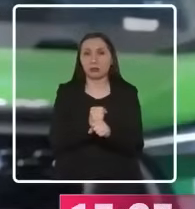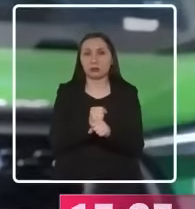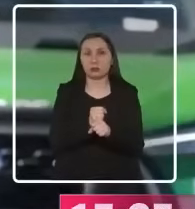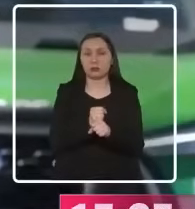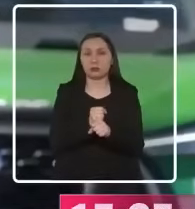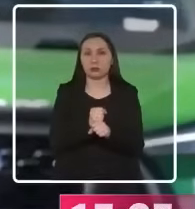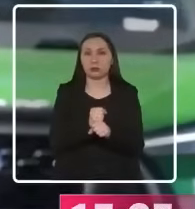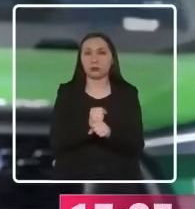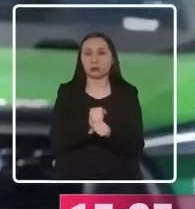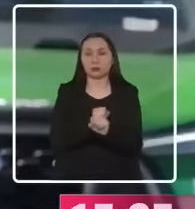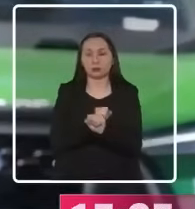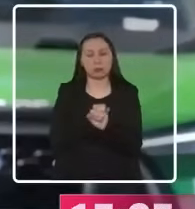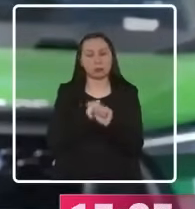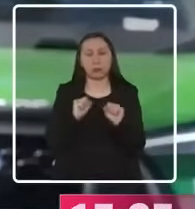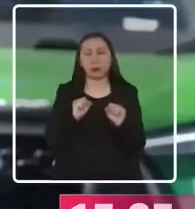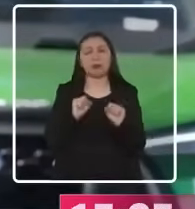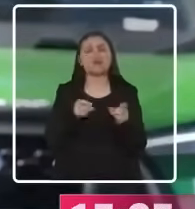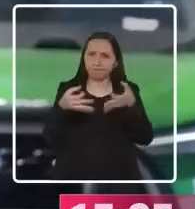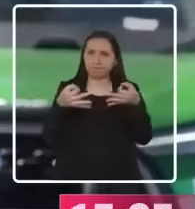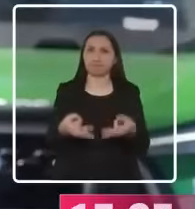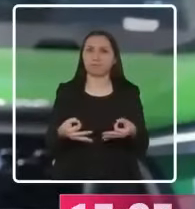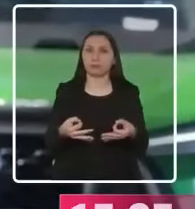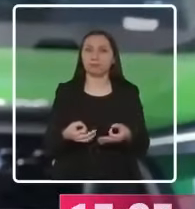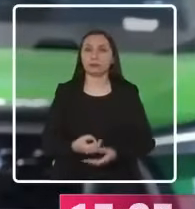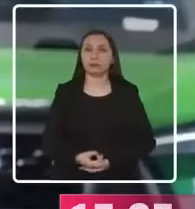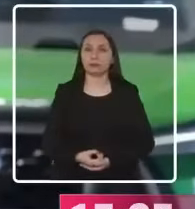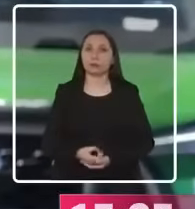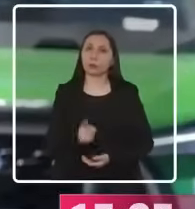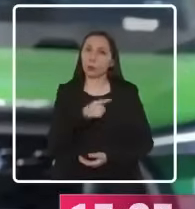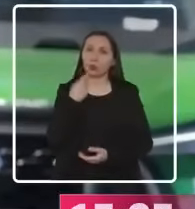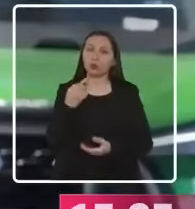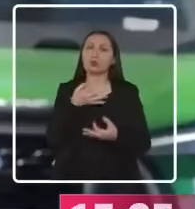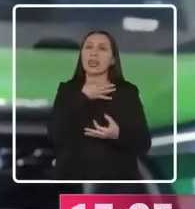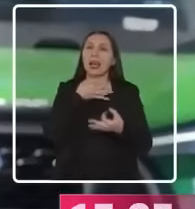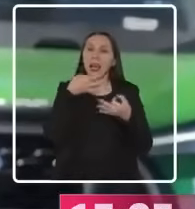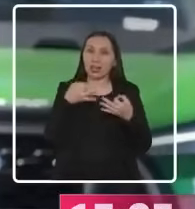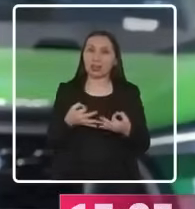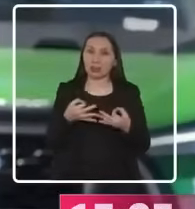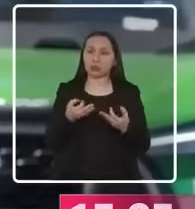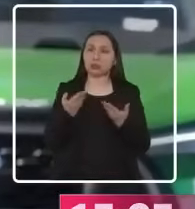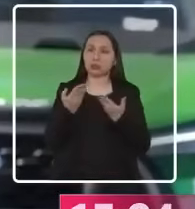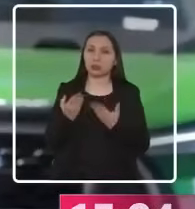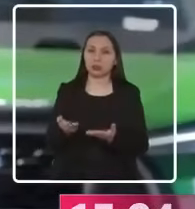que es algo que no podemos naturalizar. Vamos a garantizar,